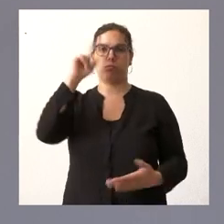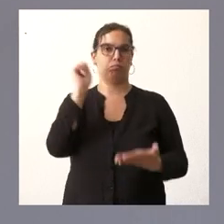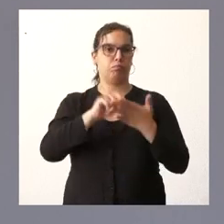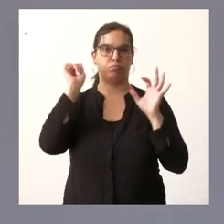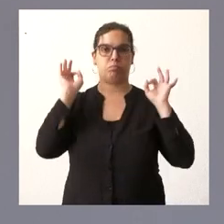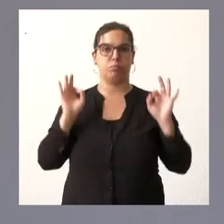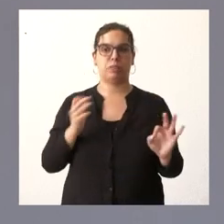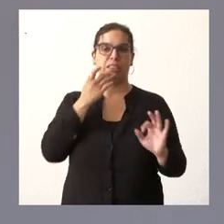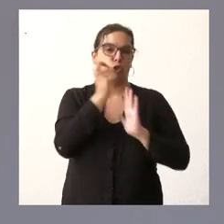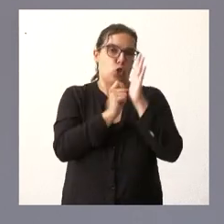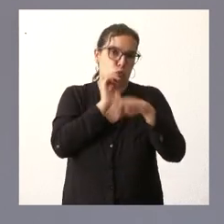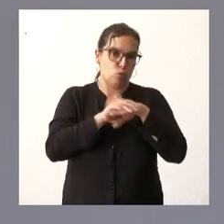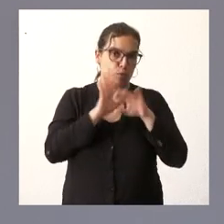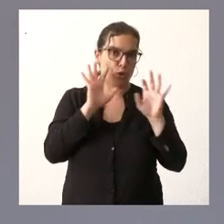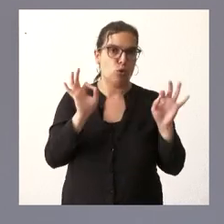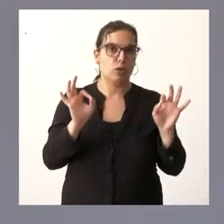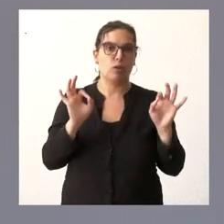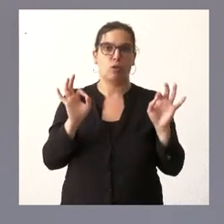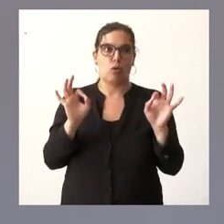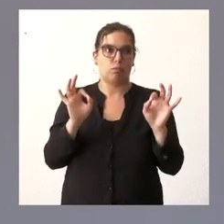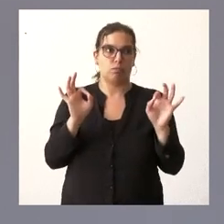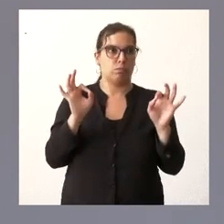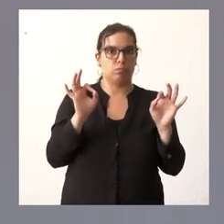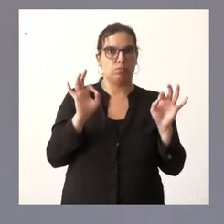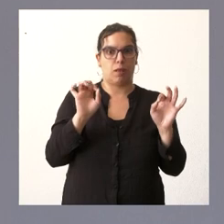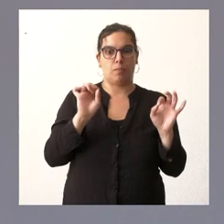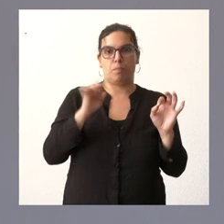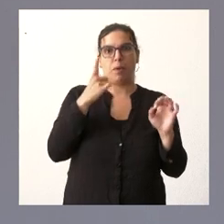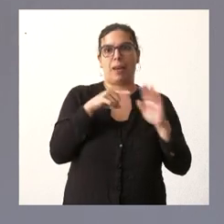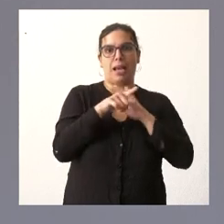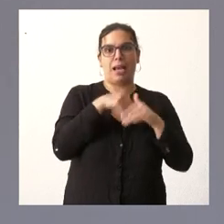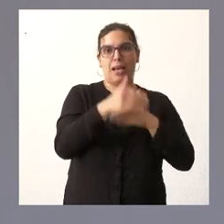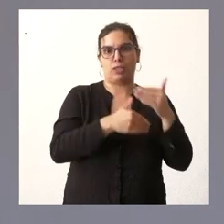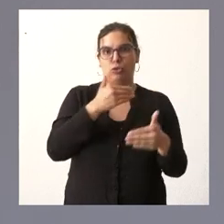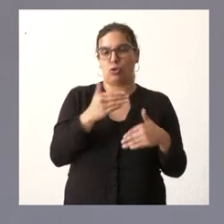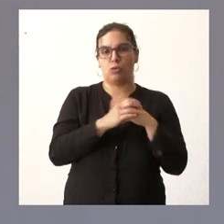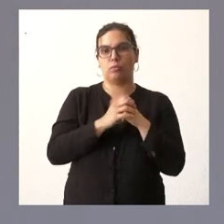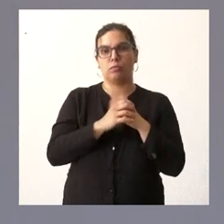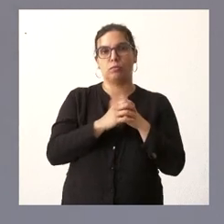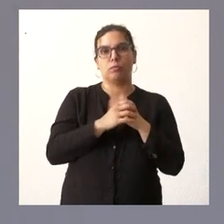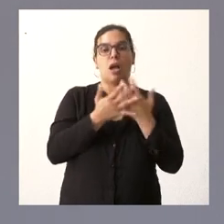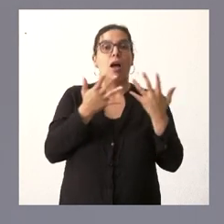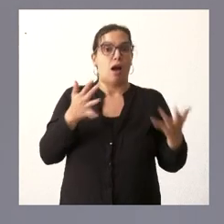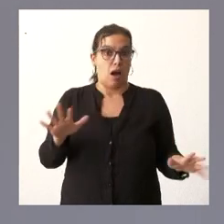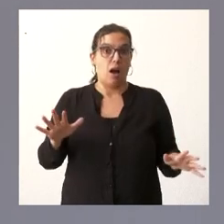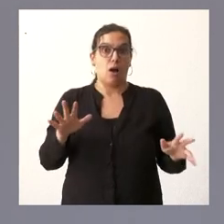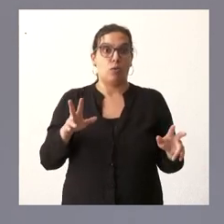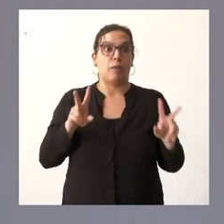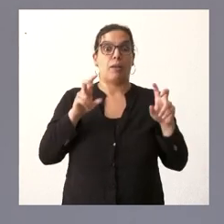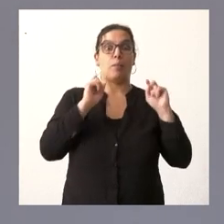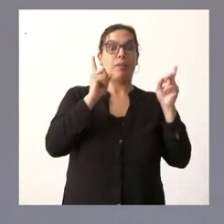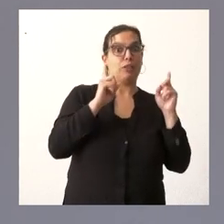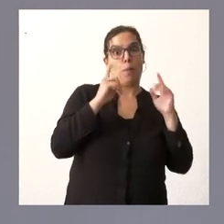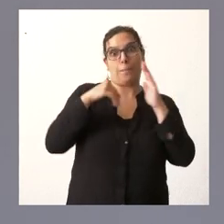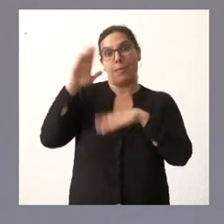condiciones para recibirla en el mismo punto de partida aunque hubieran superado como así ha sido el nivel de la previsión